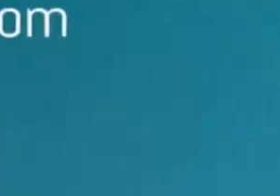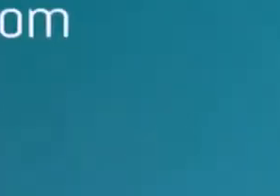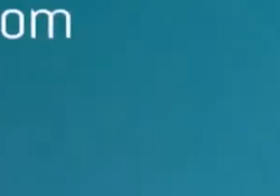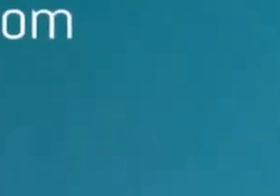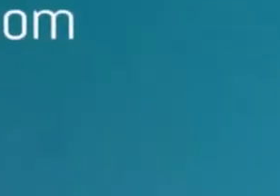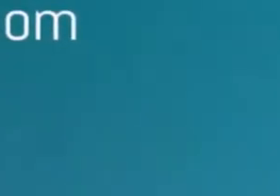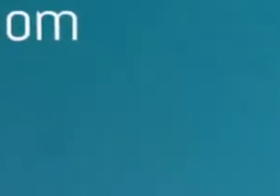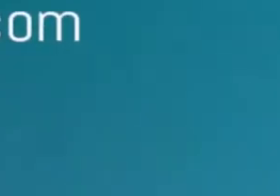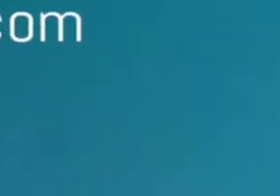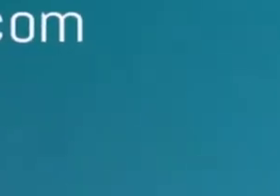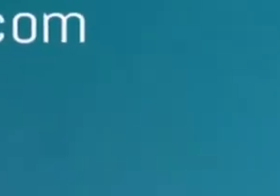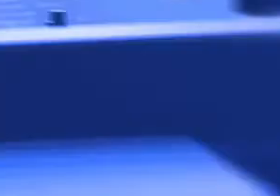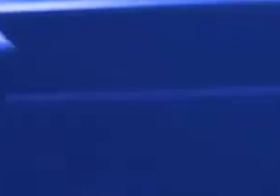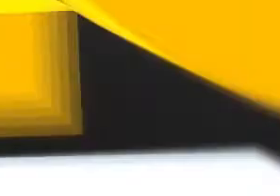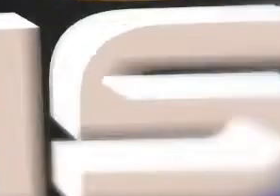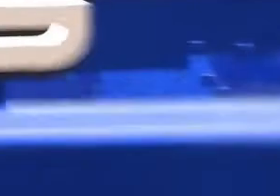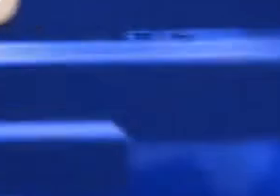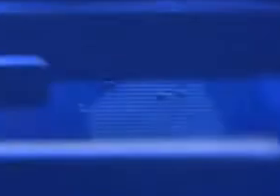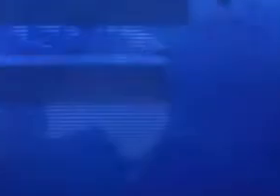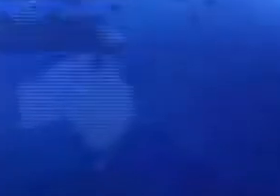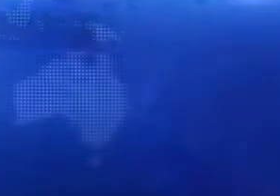311-898-4807 para mayor información.